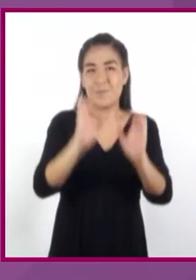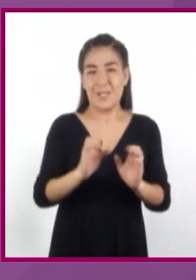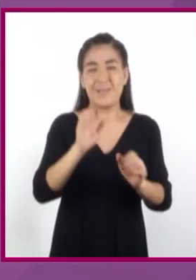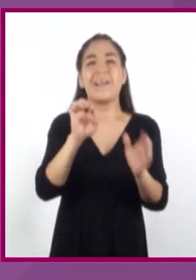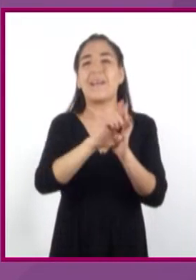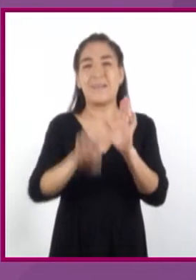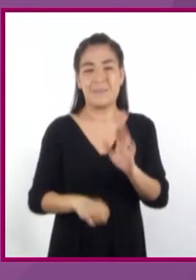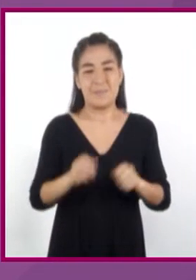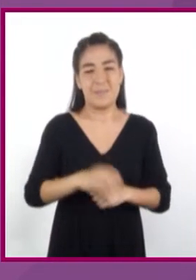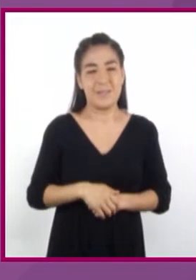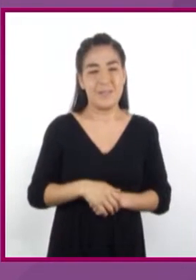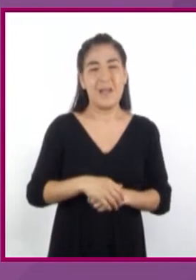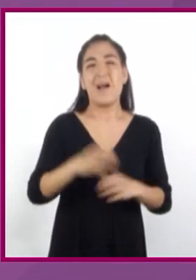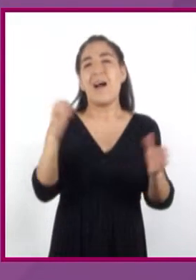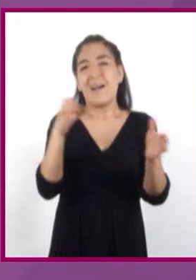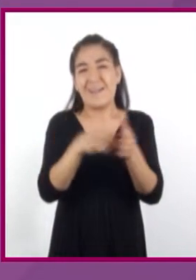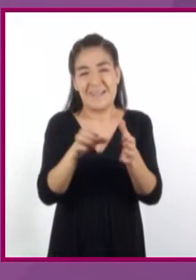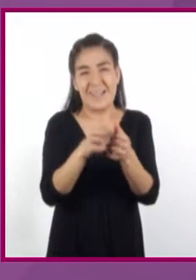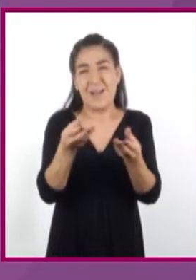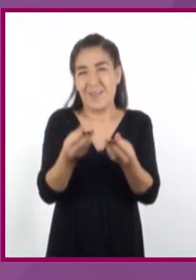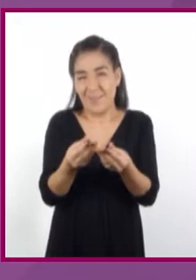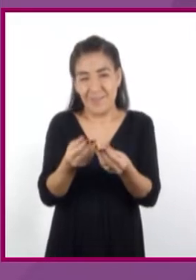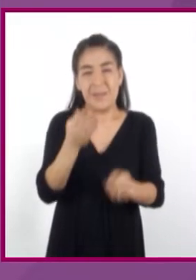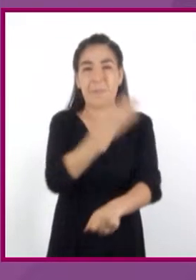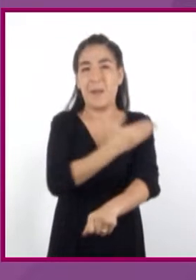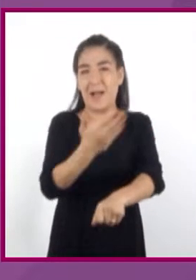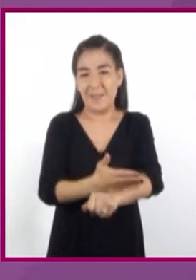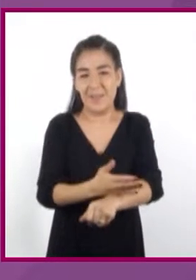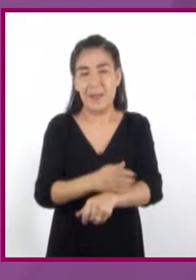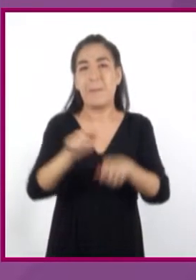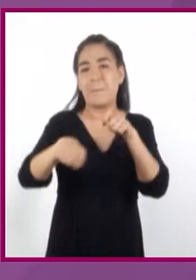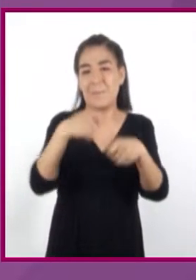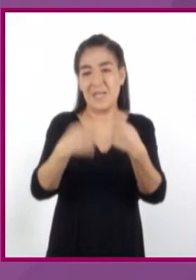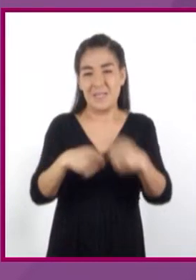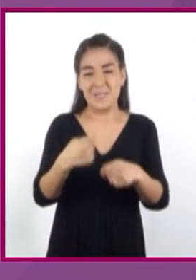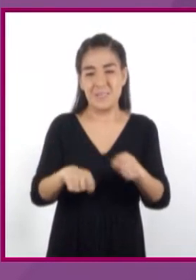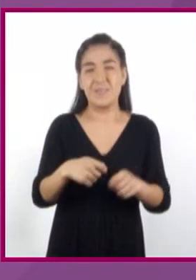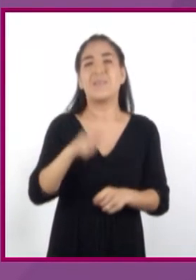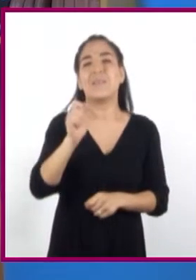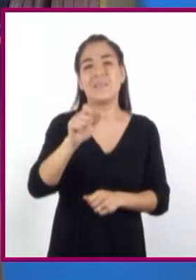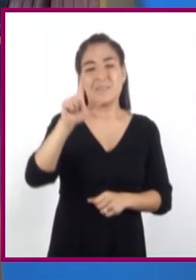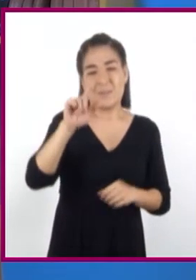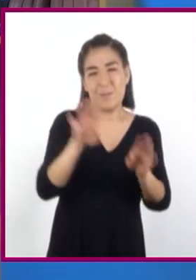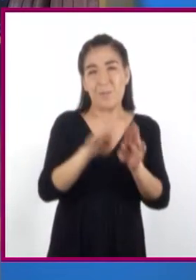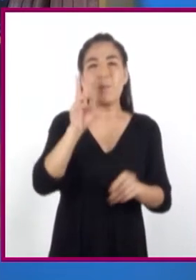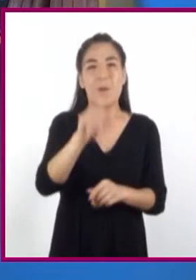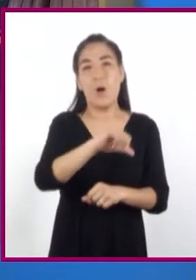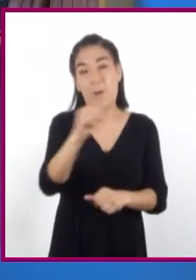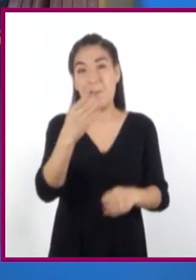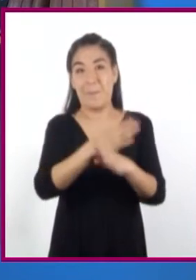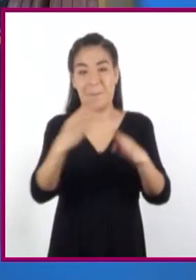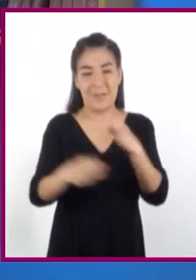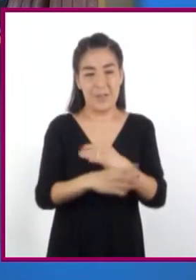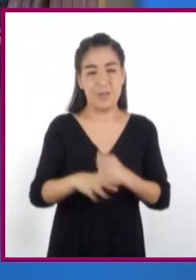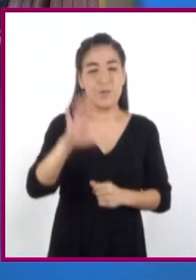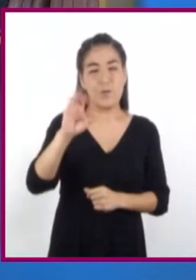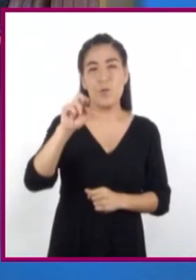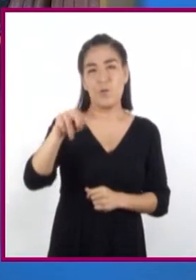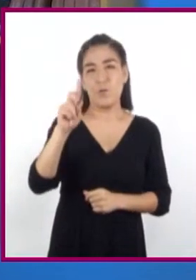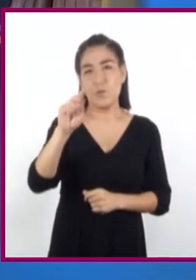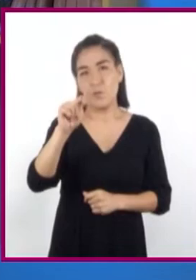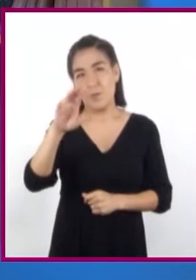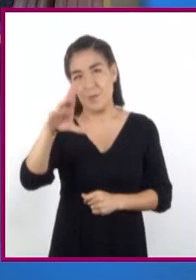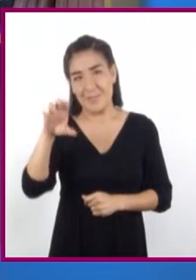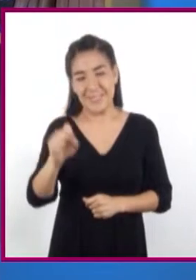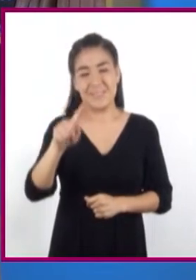ejemplo, unicel, madera, plástico y lana. Por su parte, los materiales llamados conductores